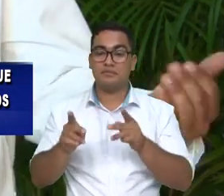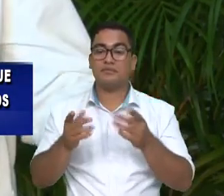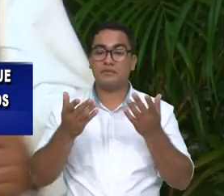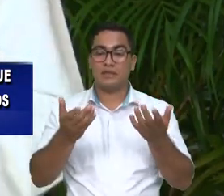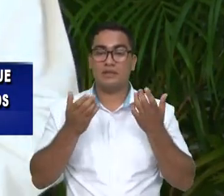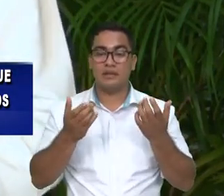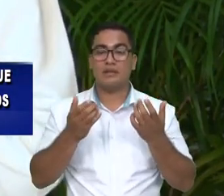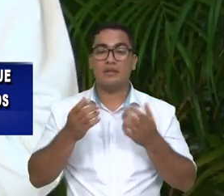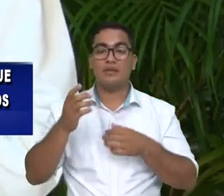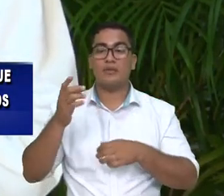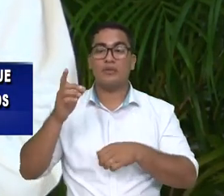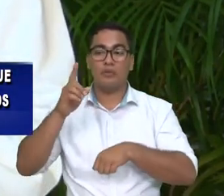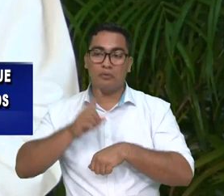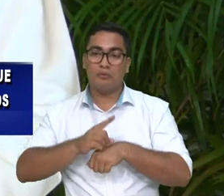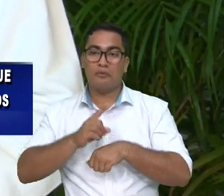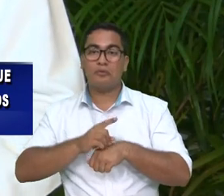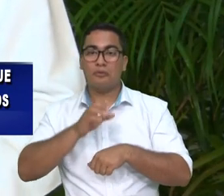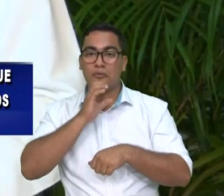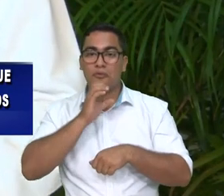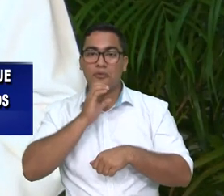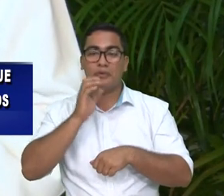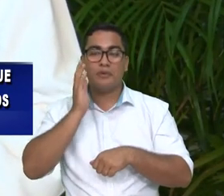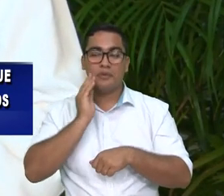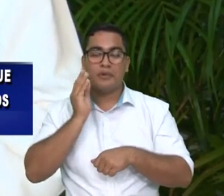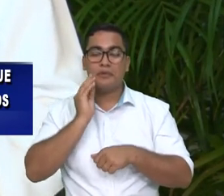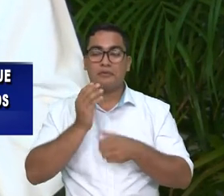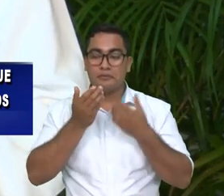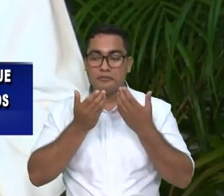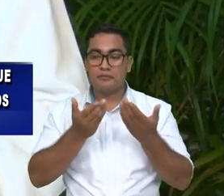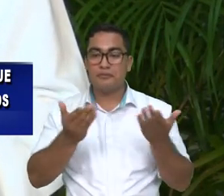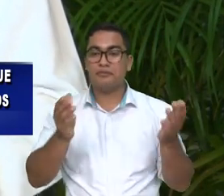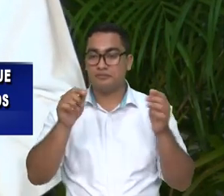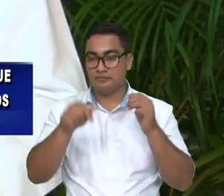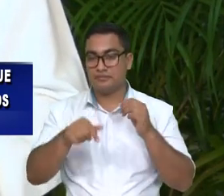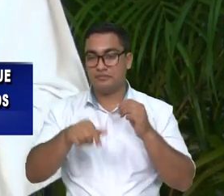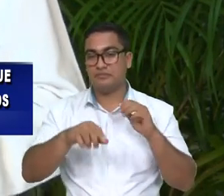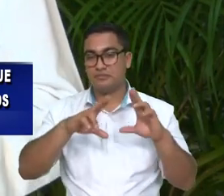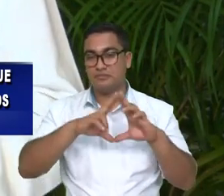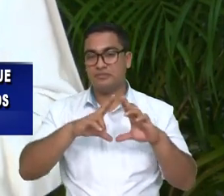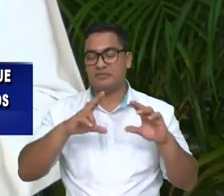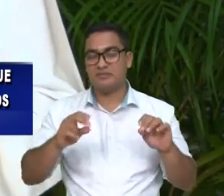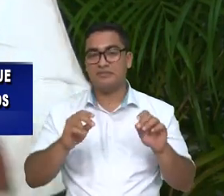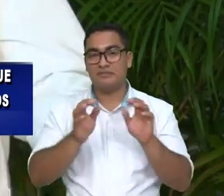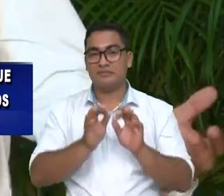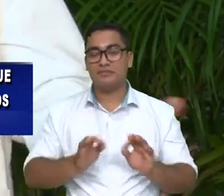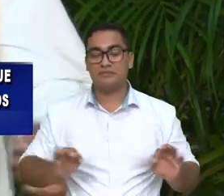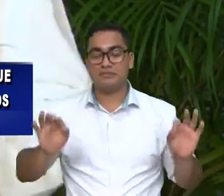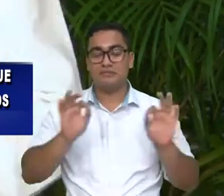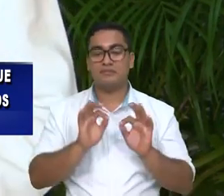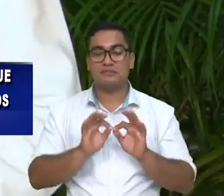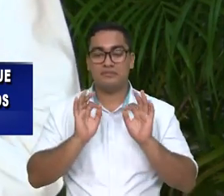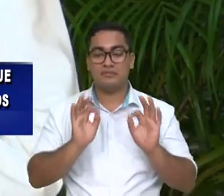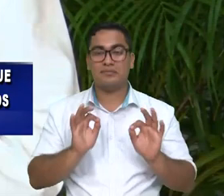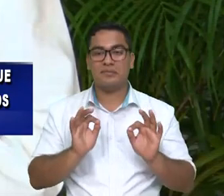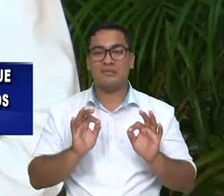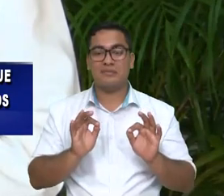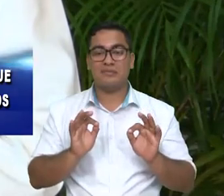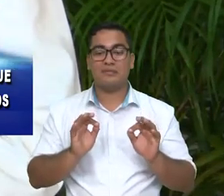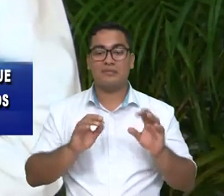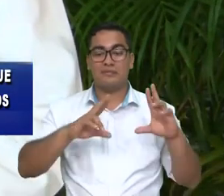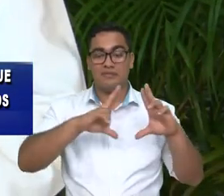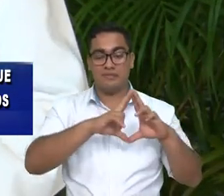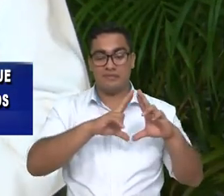transmitirle, como decía el doctor, esas experiencias por acá, y por supuesto también recibir de la parte